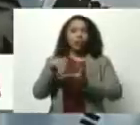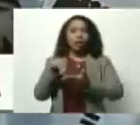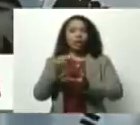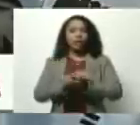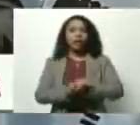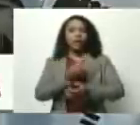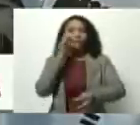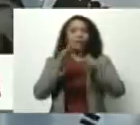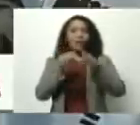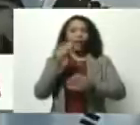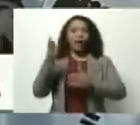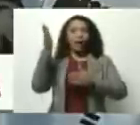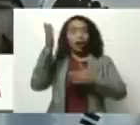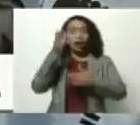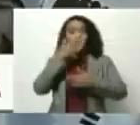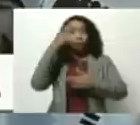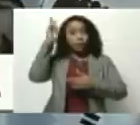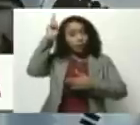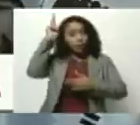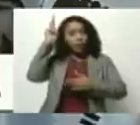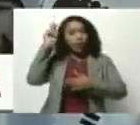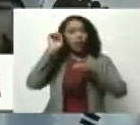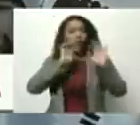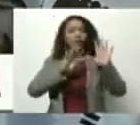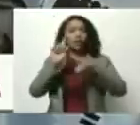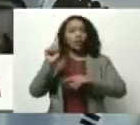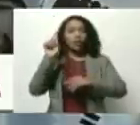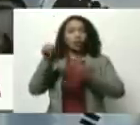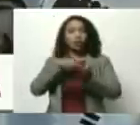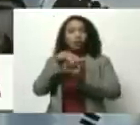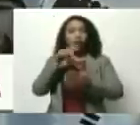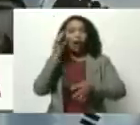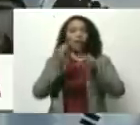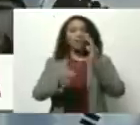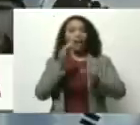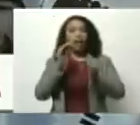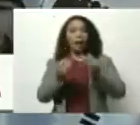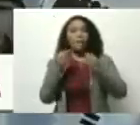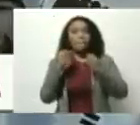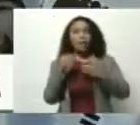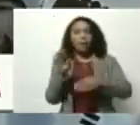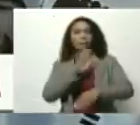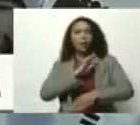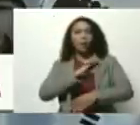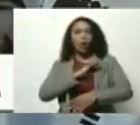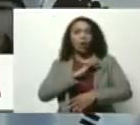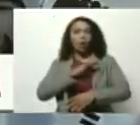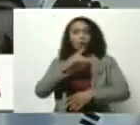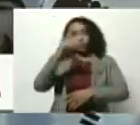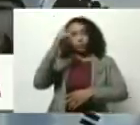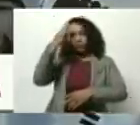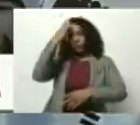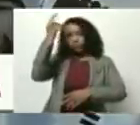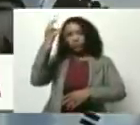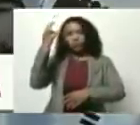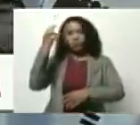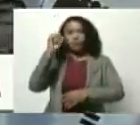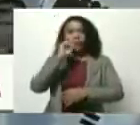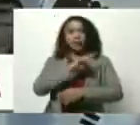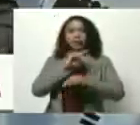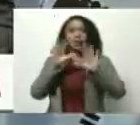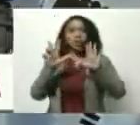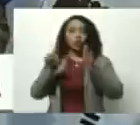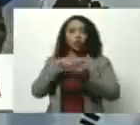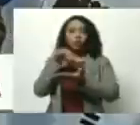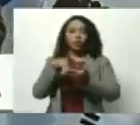Fiscalía Indígena 91 Nacional y la Fiscalía para la Propiedad Intelectual 18